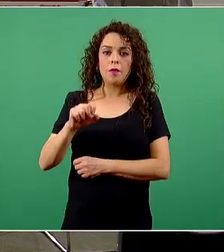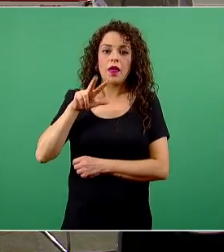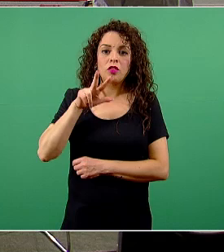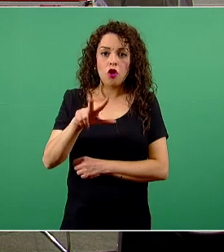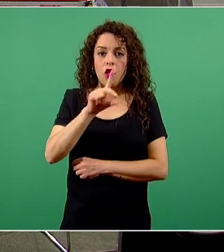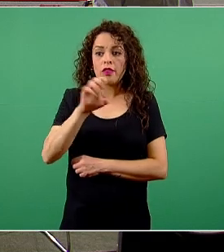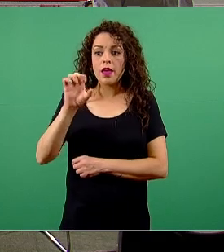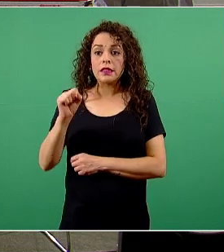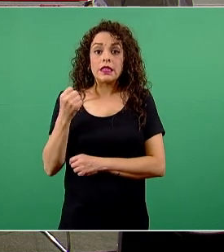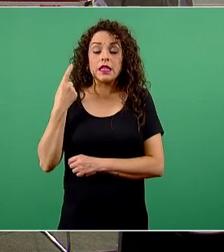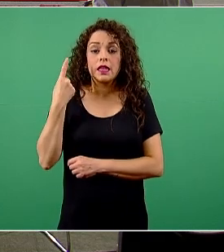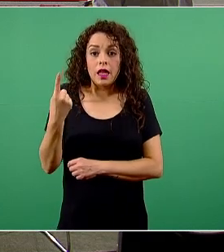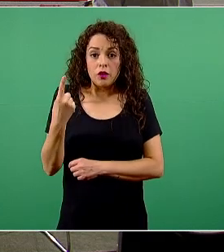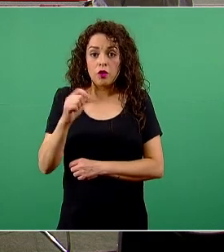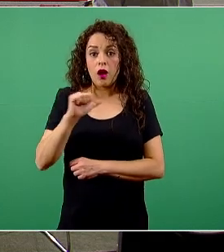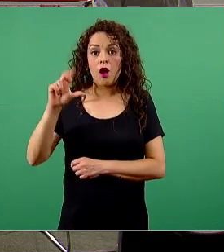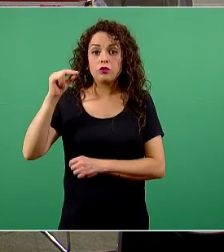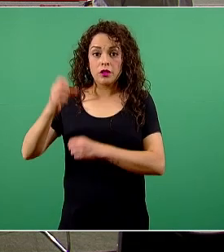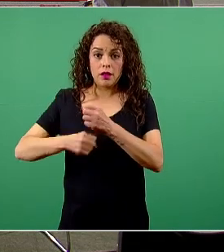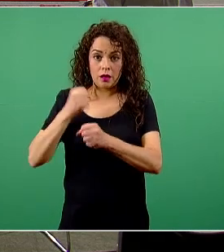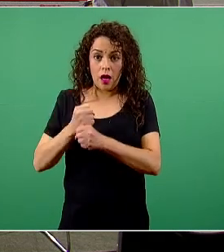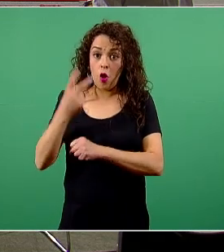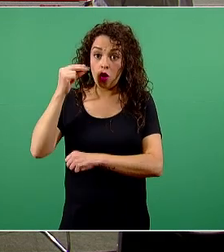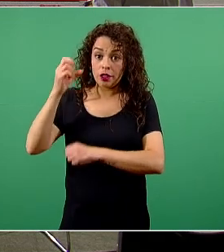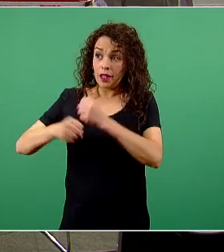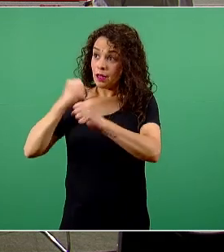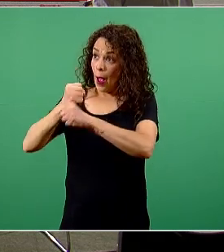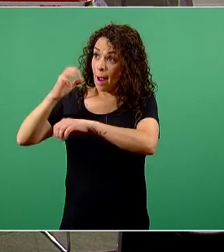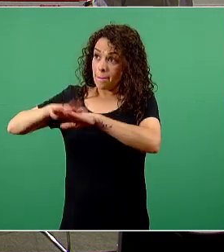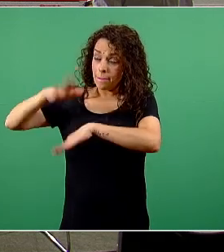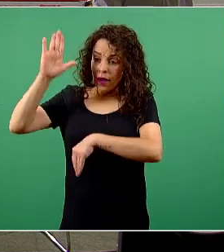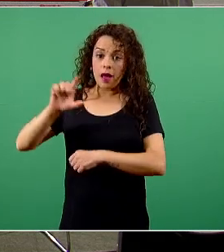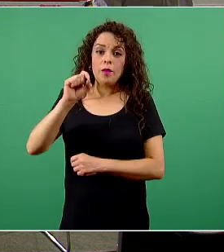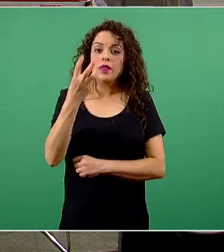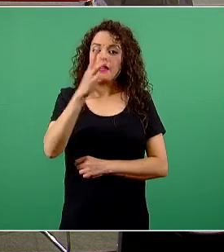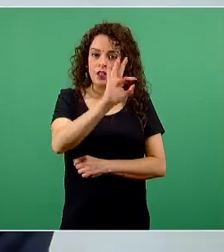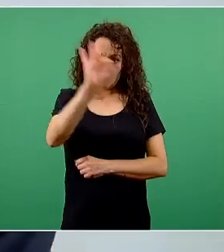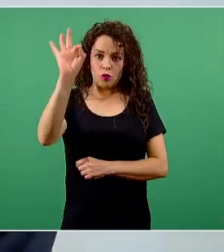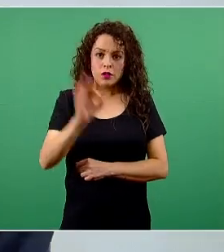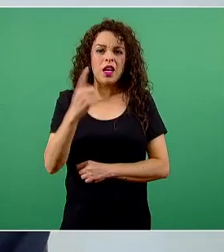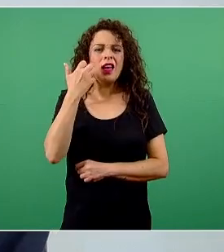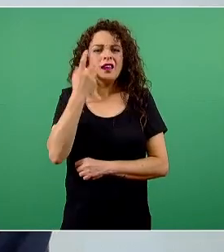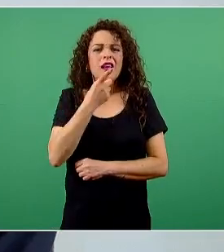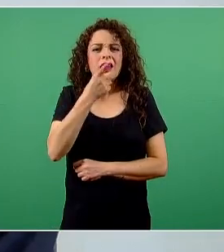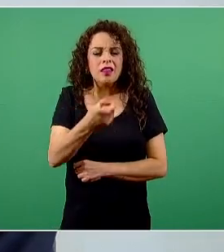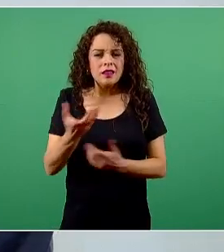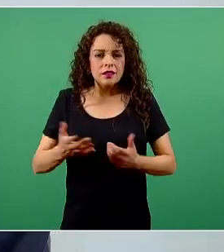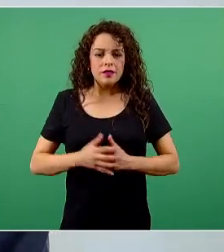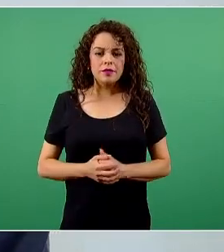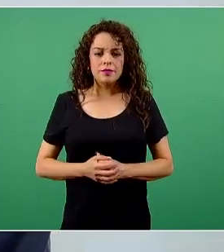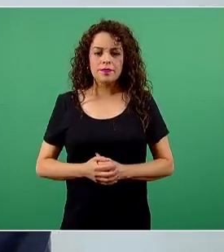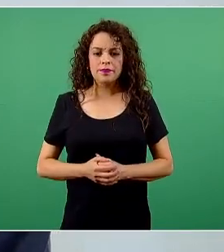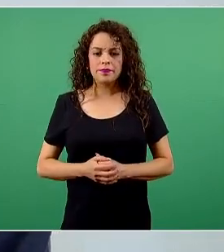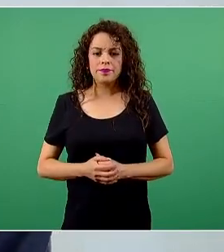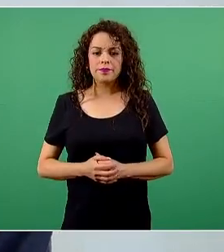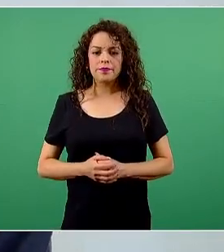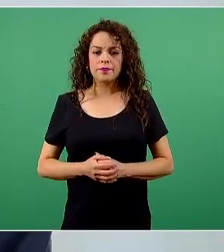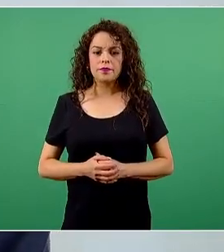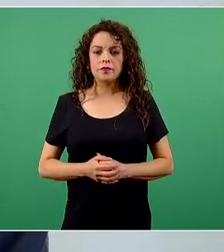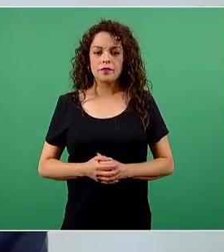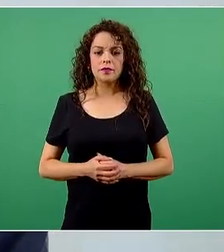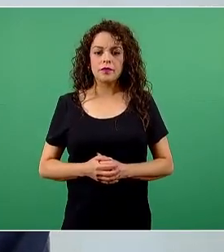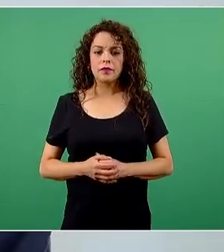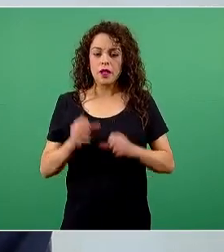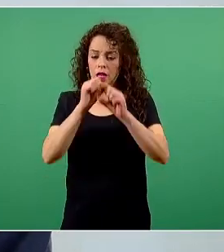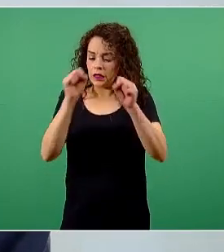a 80 años y más de 80 años al 23%. Es decir, igual que el sistema de